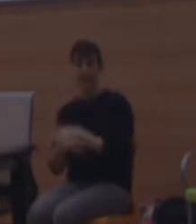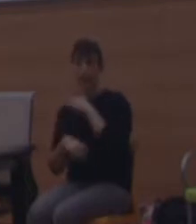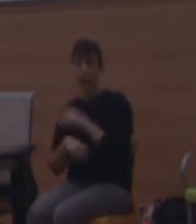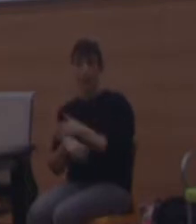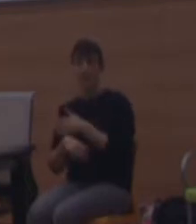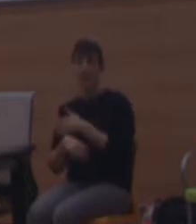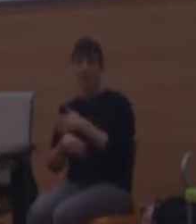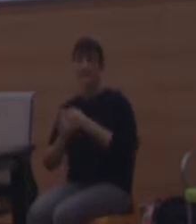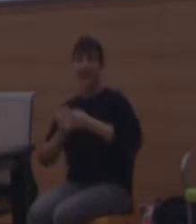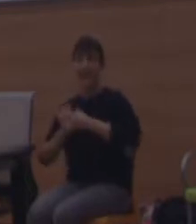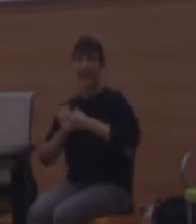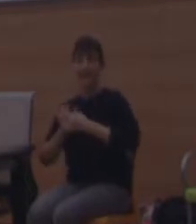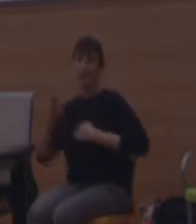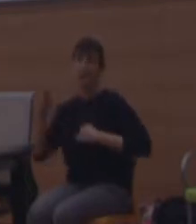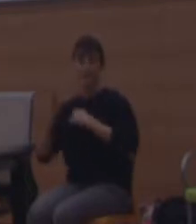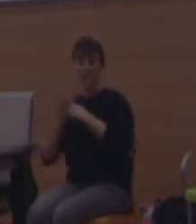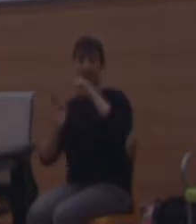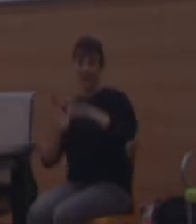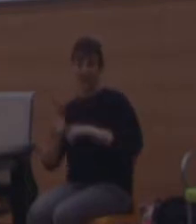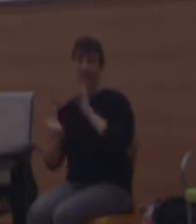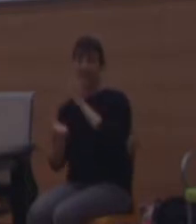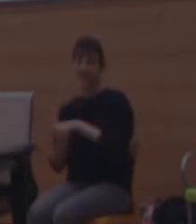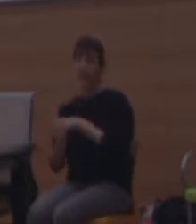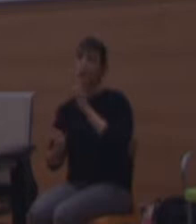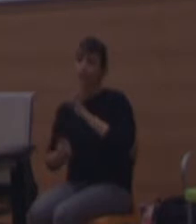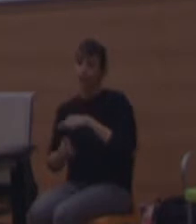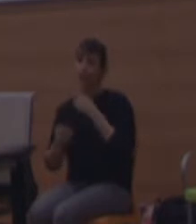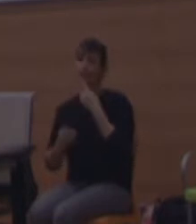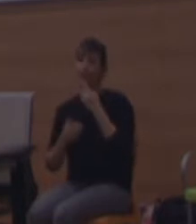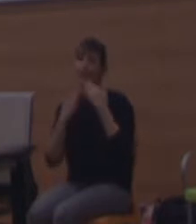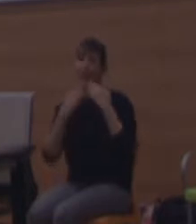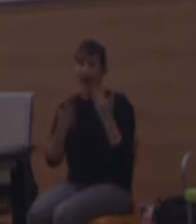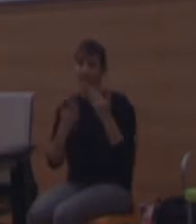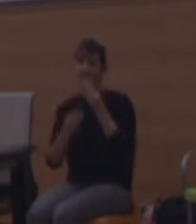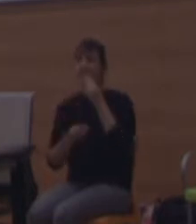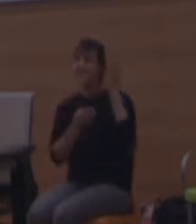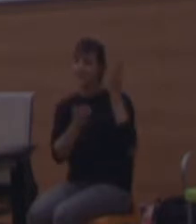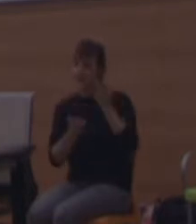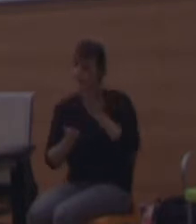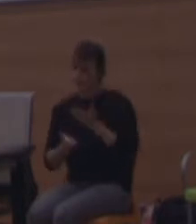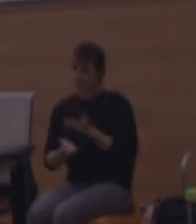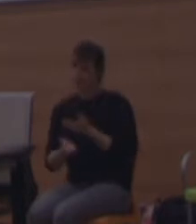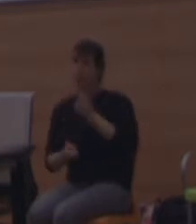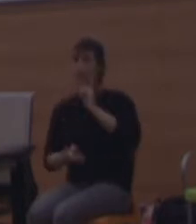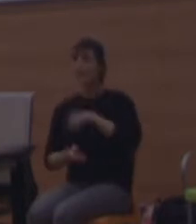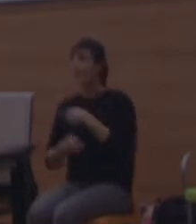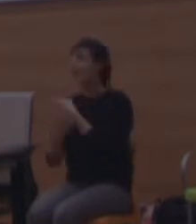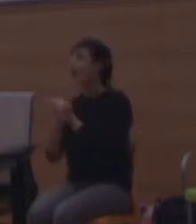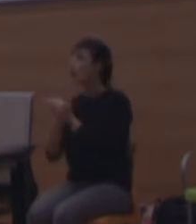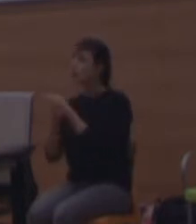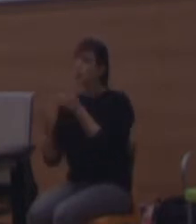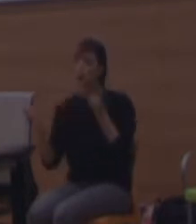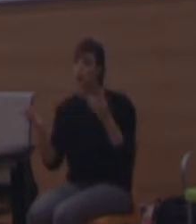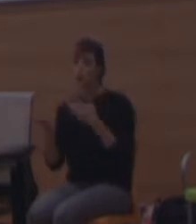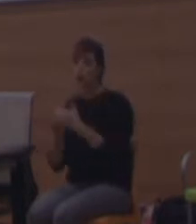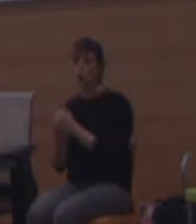esa excelencia de este centro y, como no, agradecer a quienes te invitan y, por supuesto, a todos ustedes que